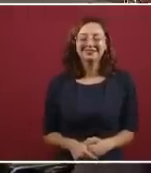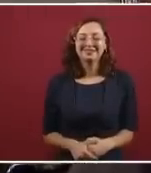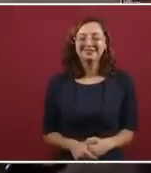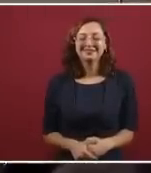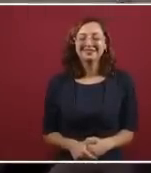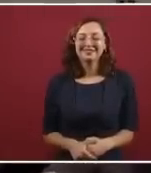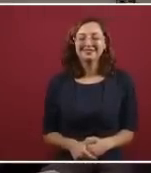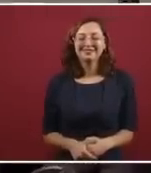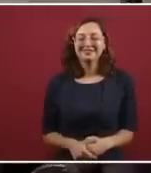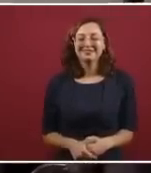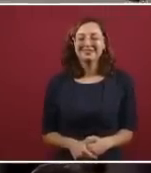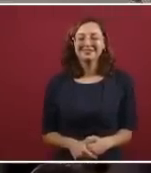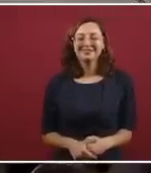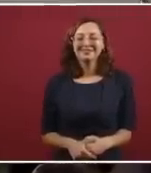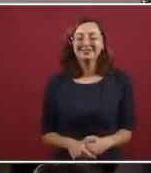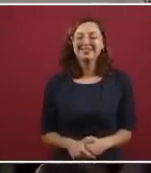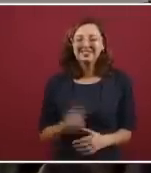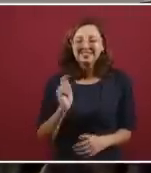de que